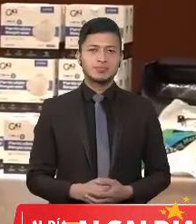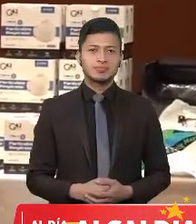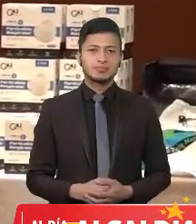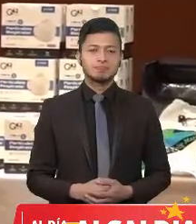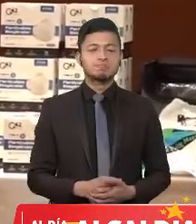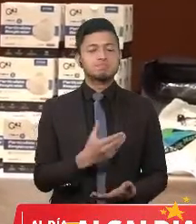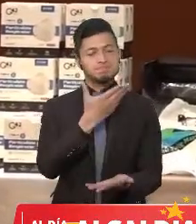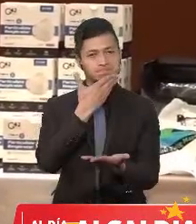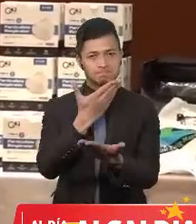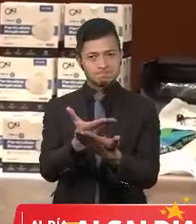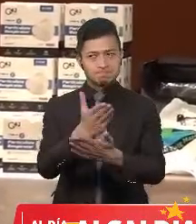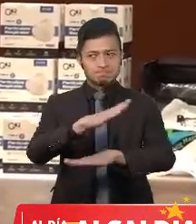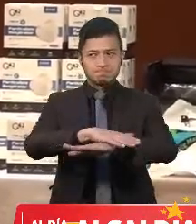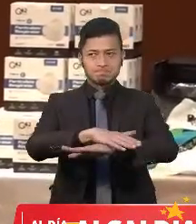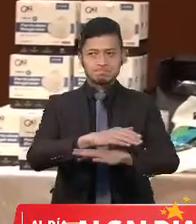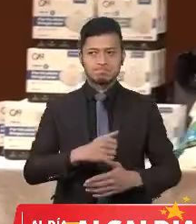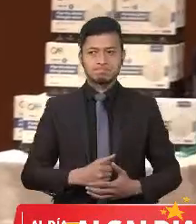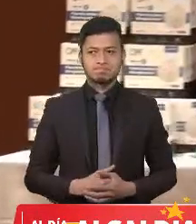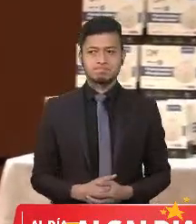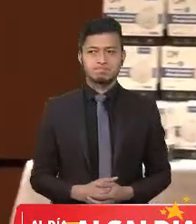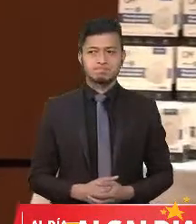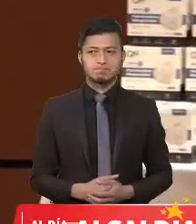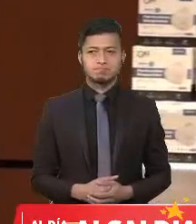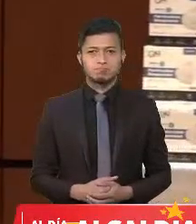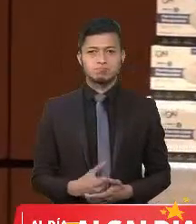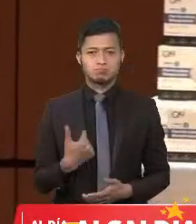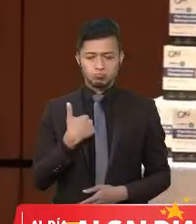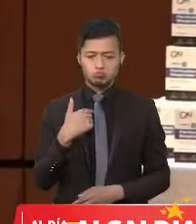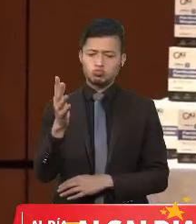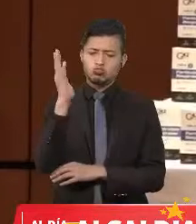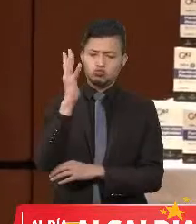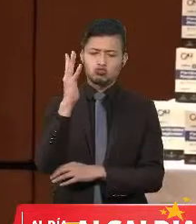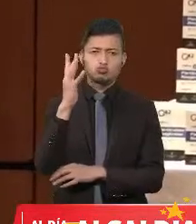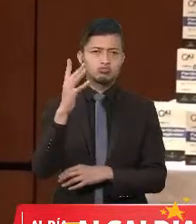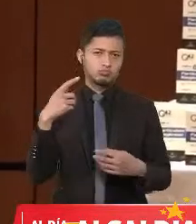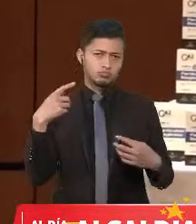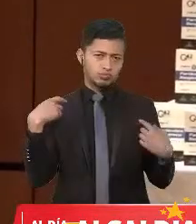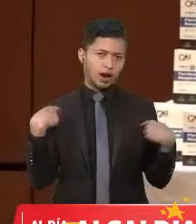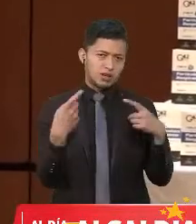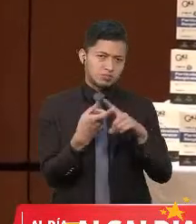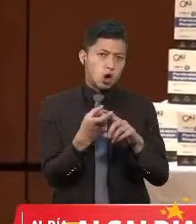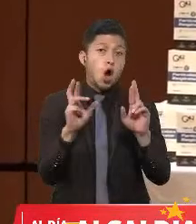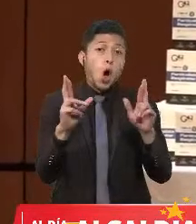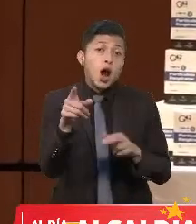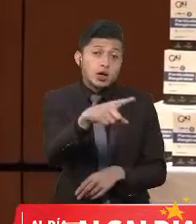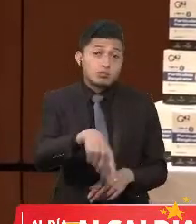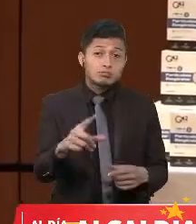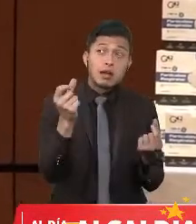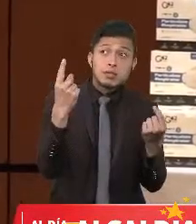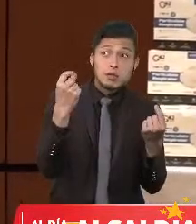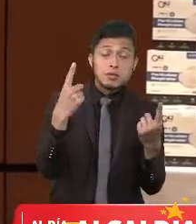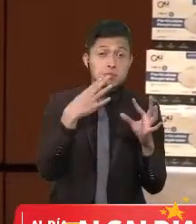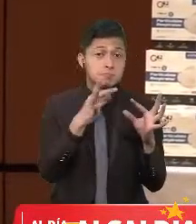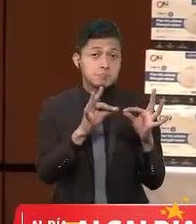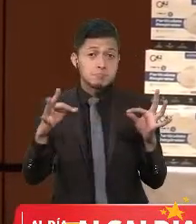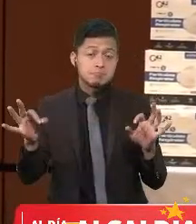Buenas tardes. Voy a leer en español. Ojalá me entiendas que voy a estar escribiendo.